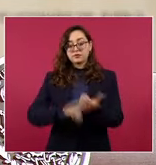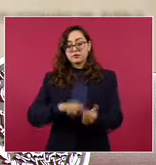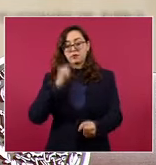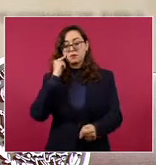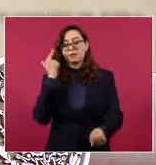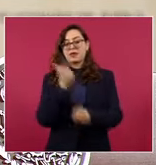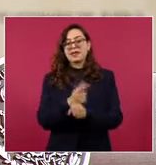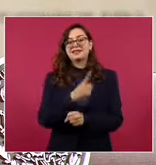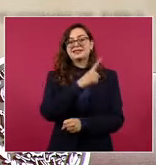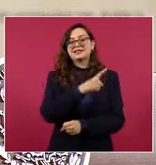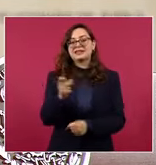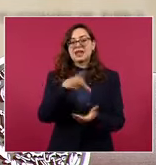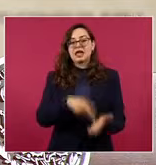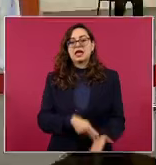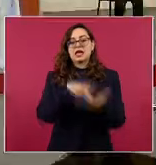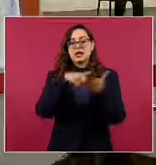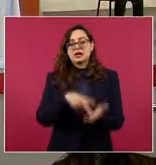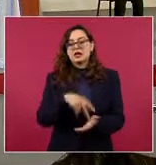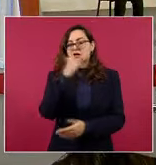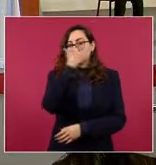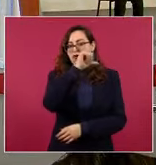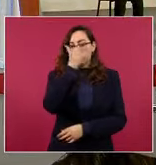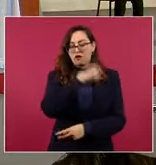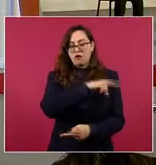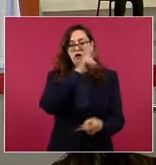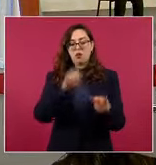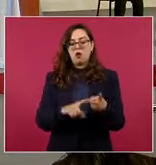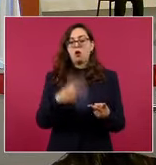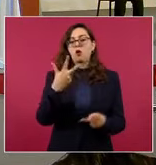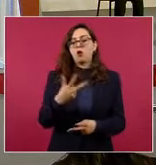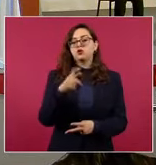cocaína, metanfetamina, se han incautado